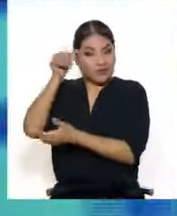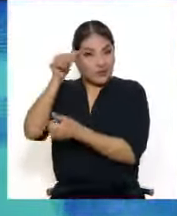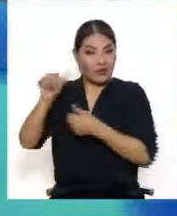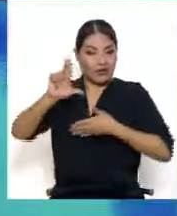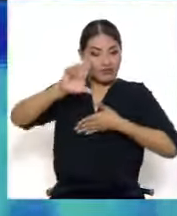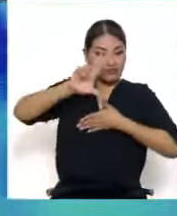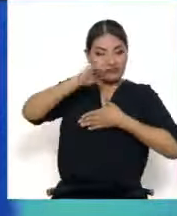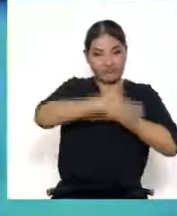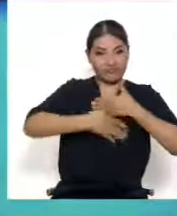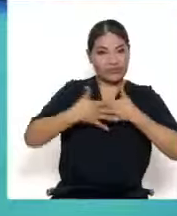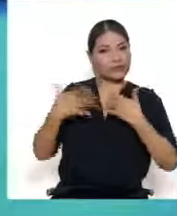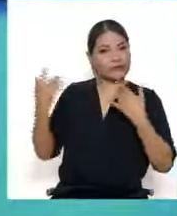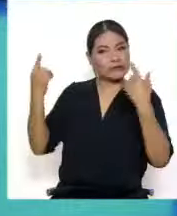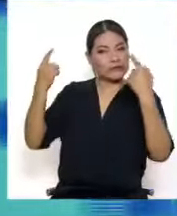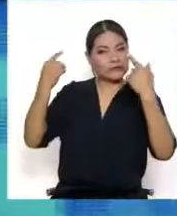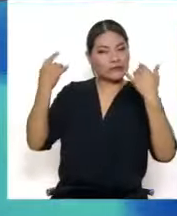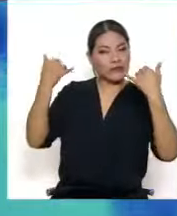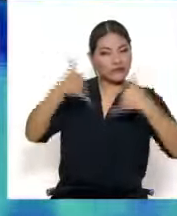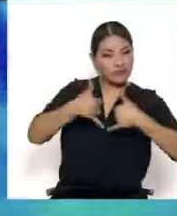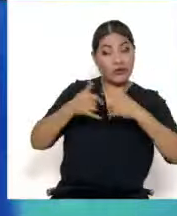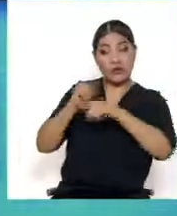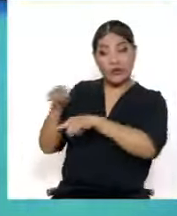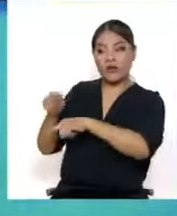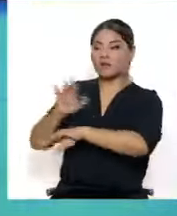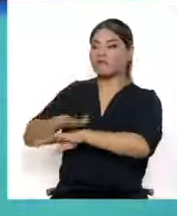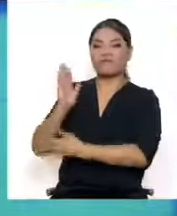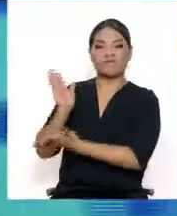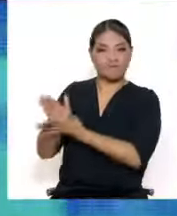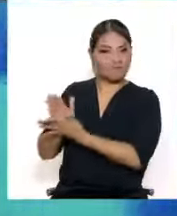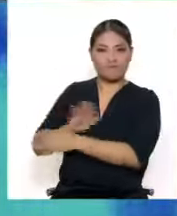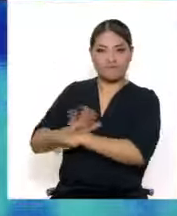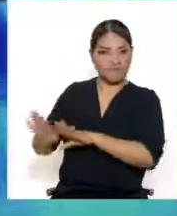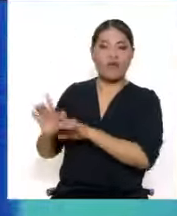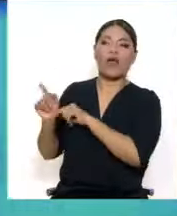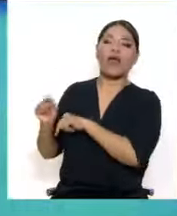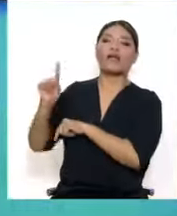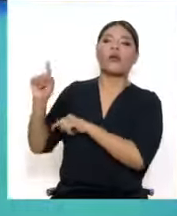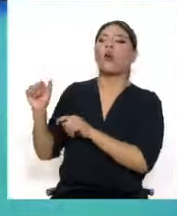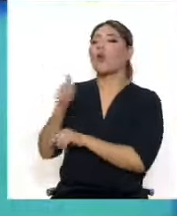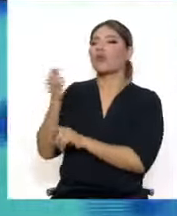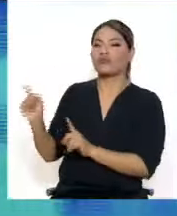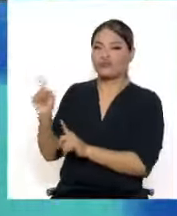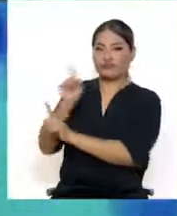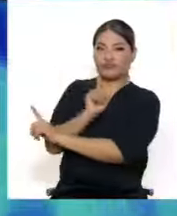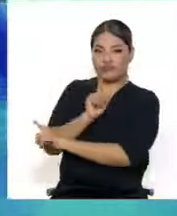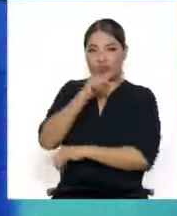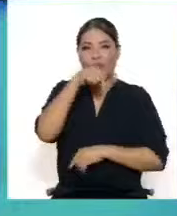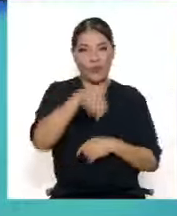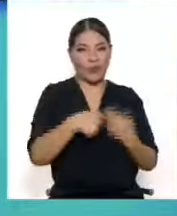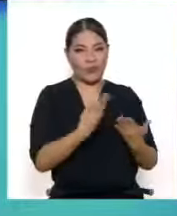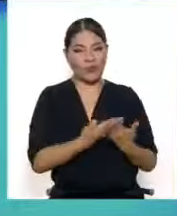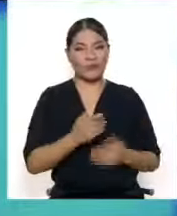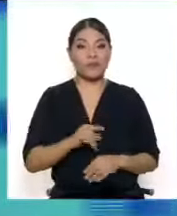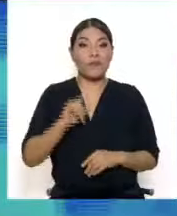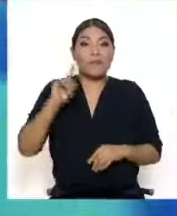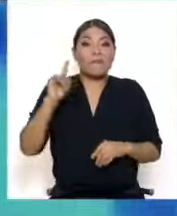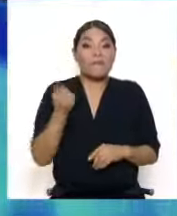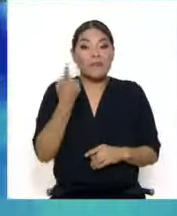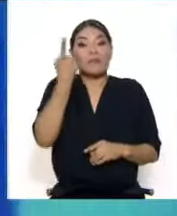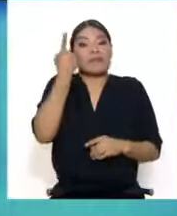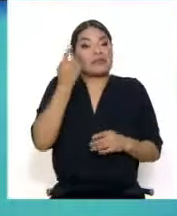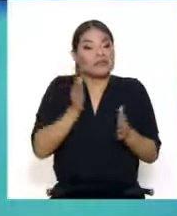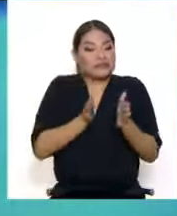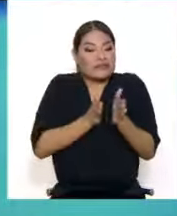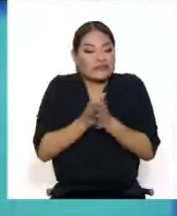América, su asistente Leonardo Martins. ¿Qué hay que saber de Perú? Que este partido puede marcar el primer triunfo de la selección